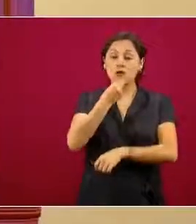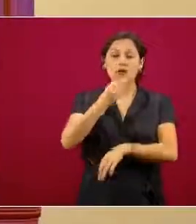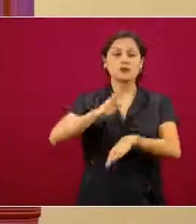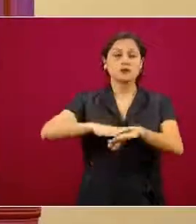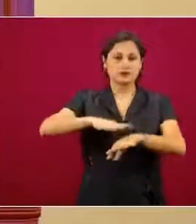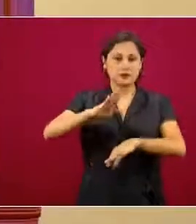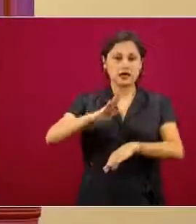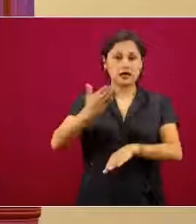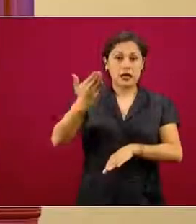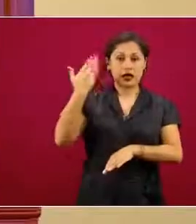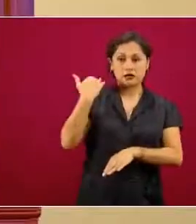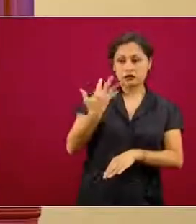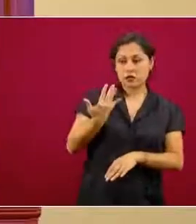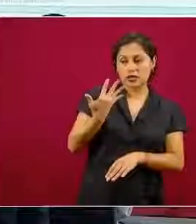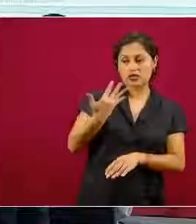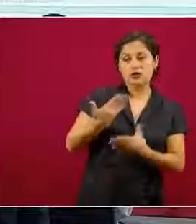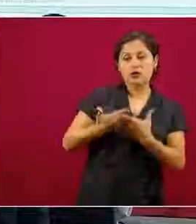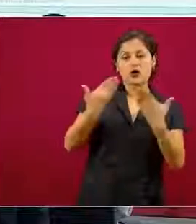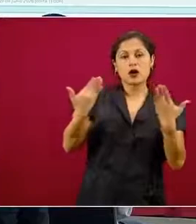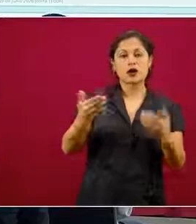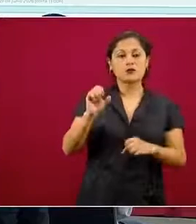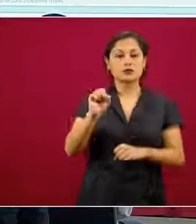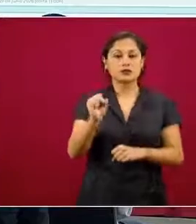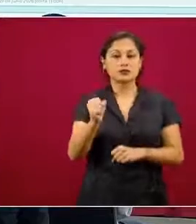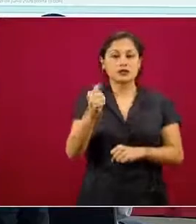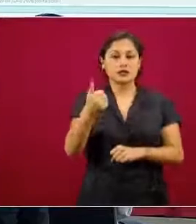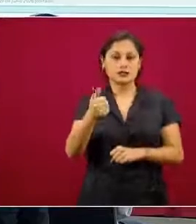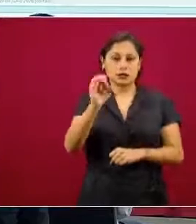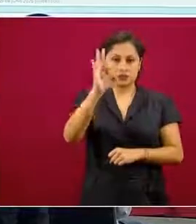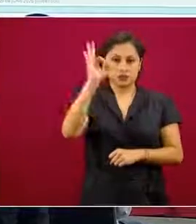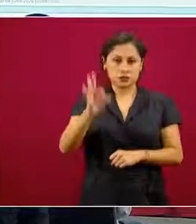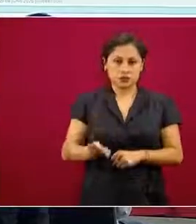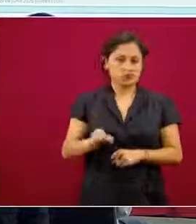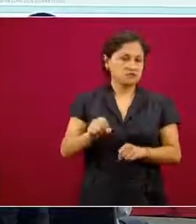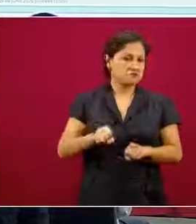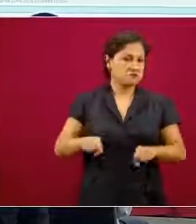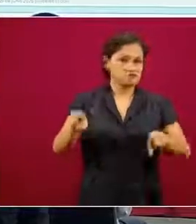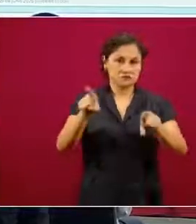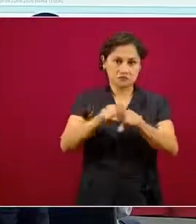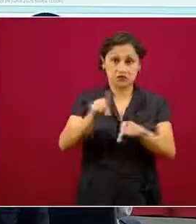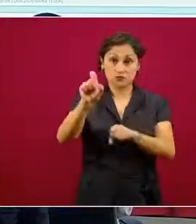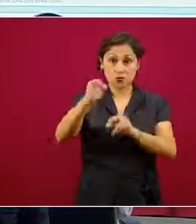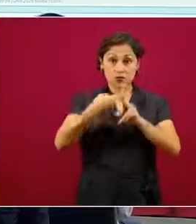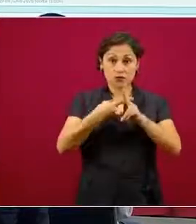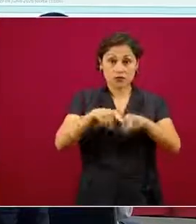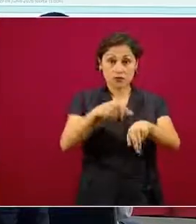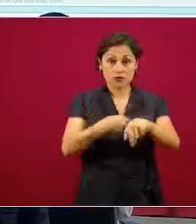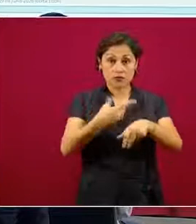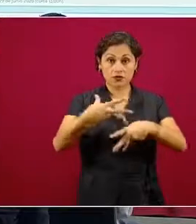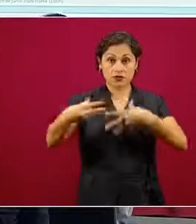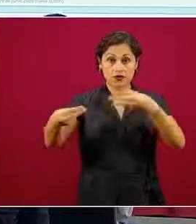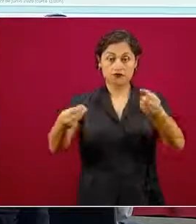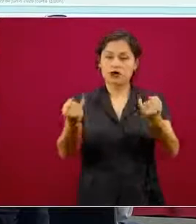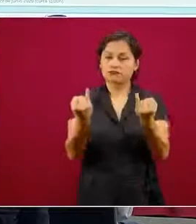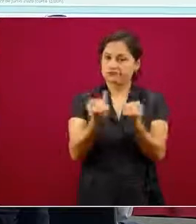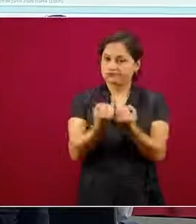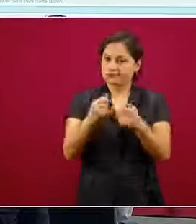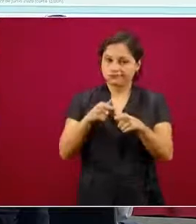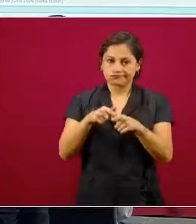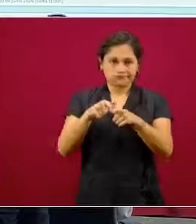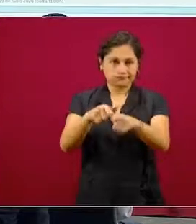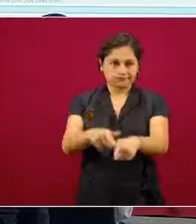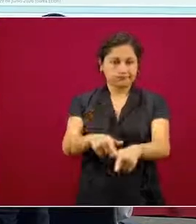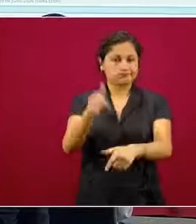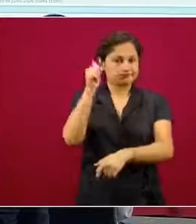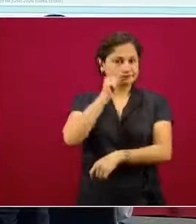es un 66%, y eso también lo hemos visto prácticamente desde el inicio de la epidemia, que aquí sí son o siempre